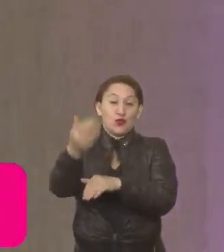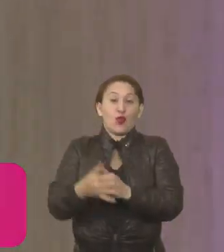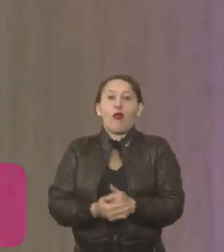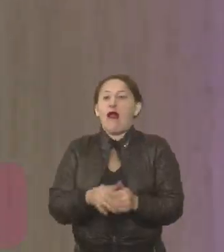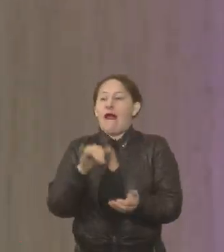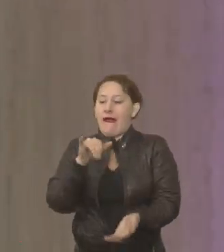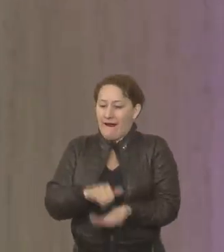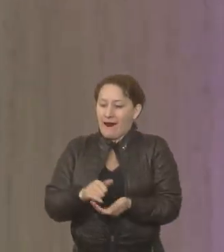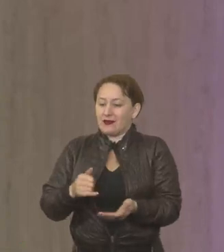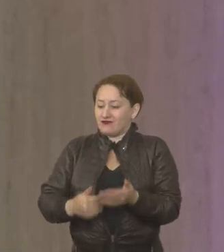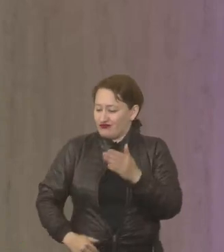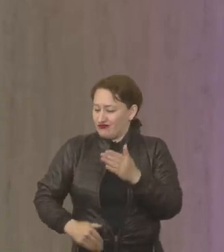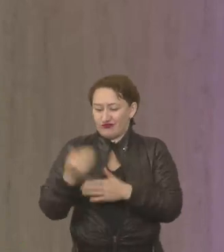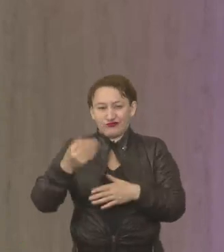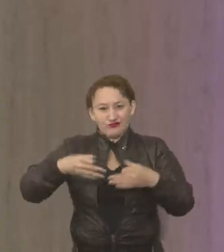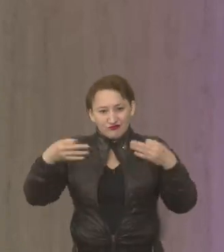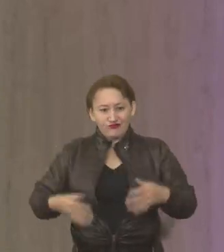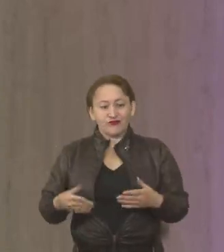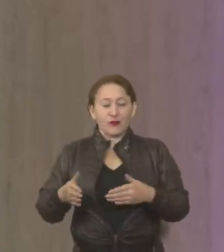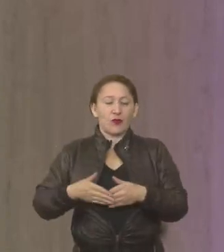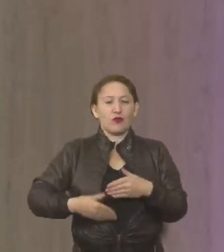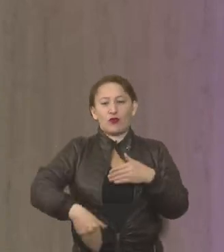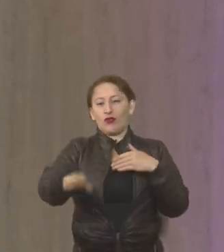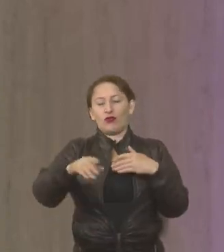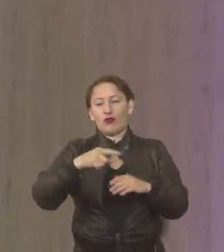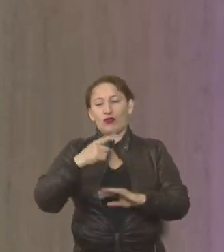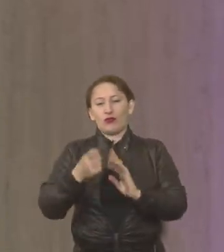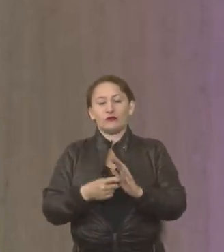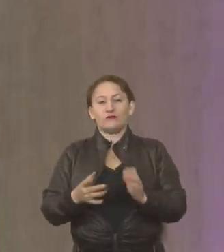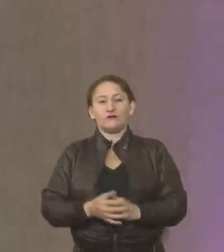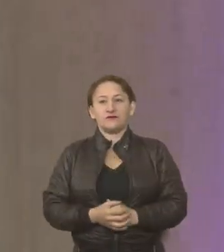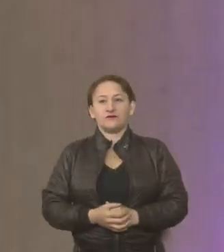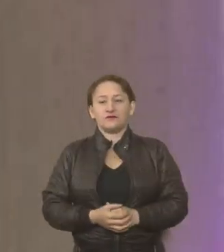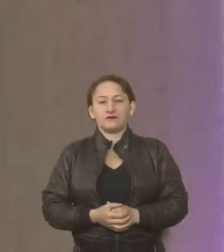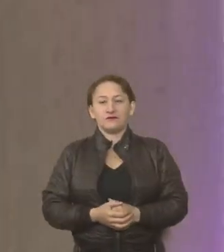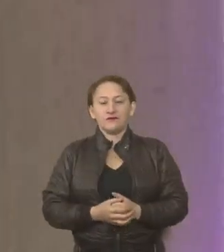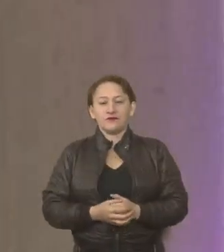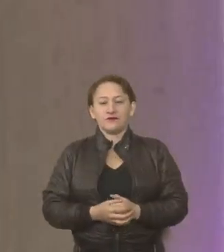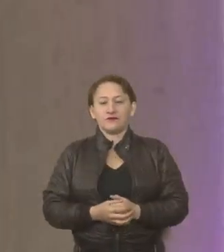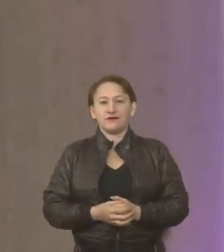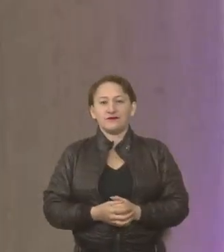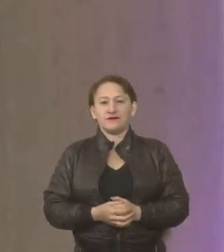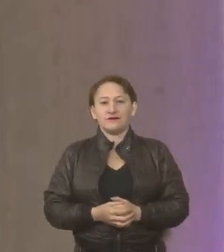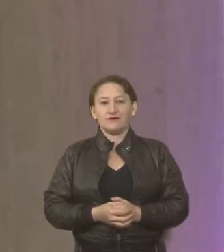adelante? Y de ahí pues mesera y todo lo que viniera de la noche.